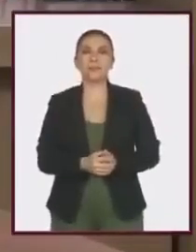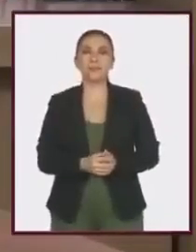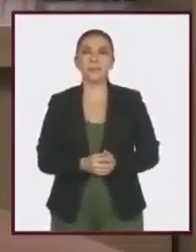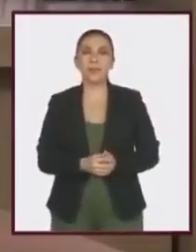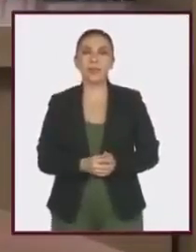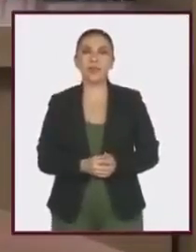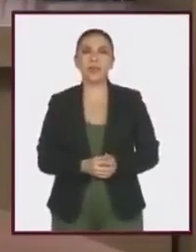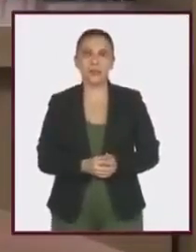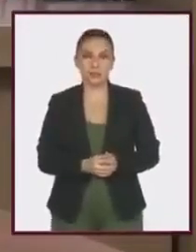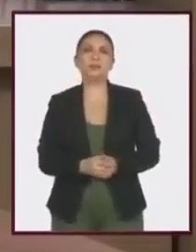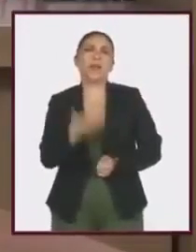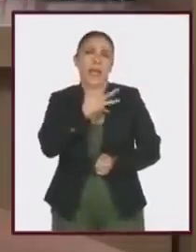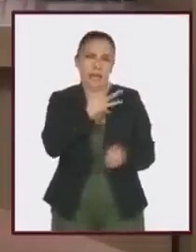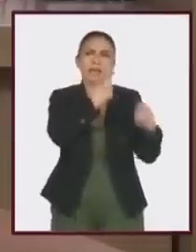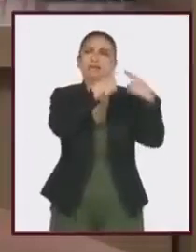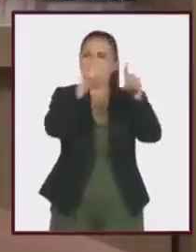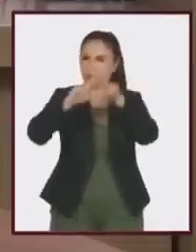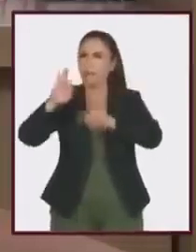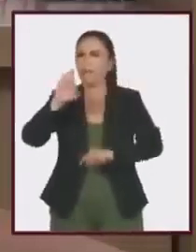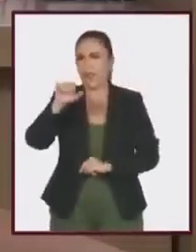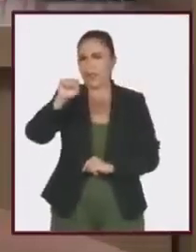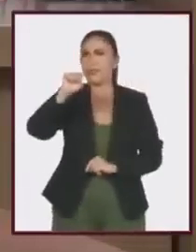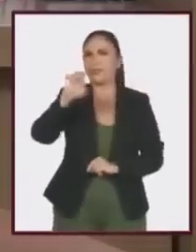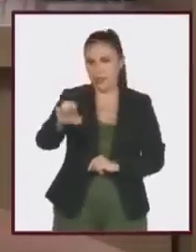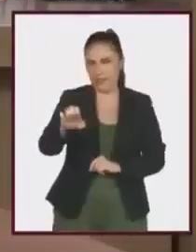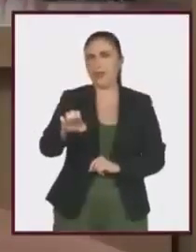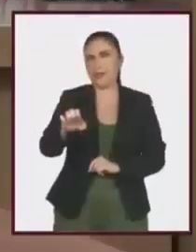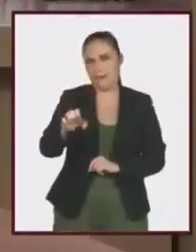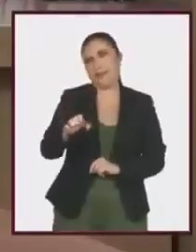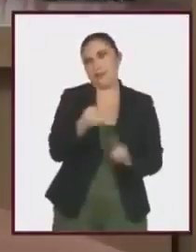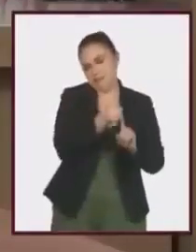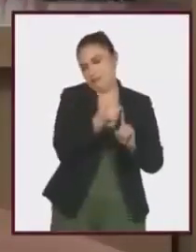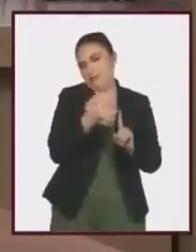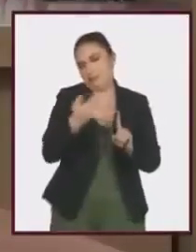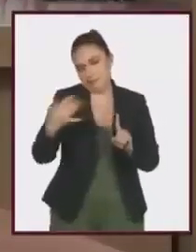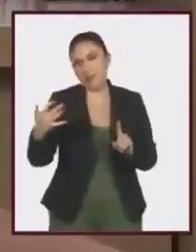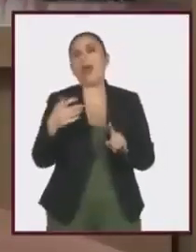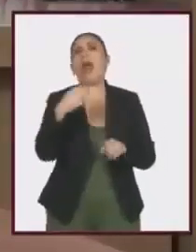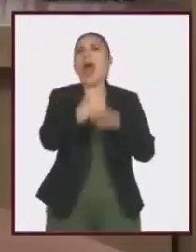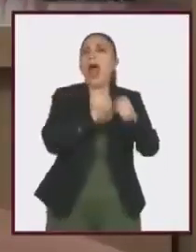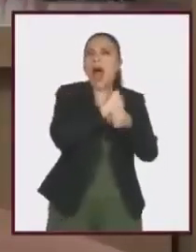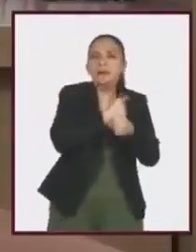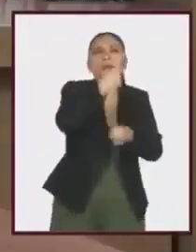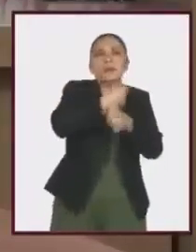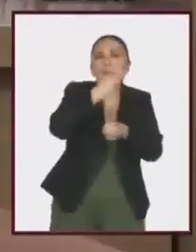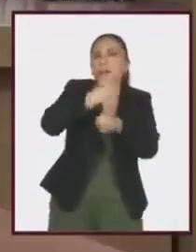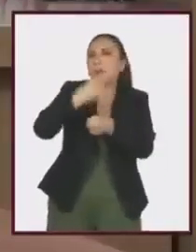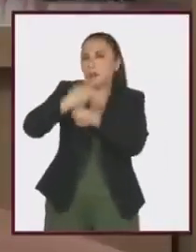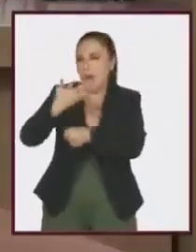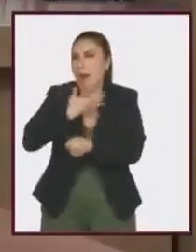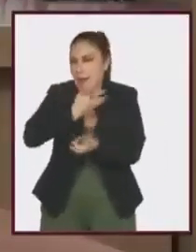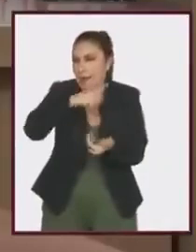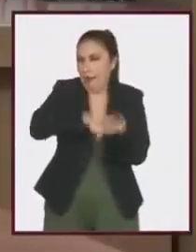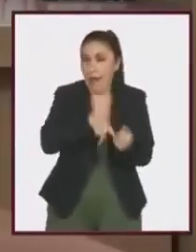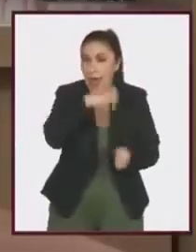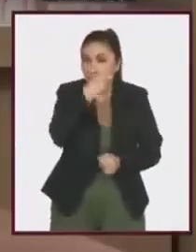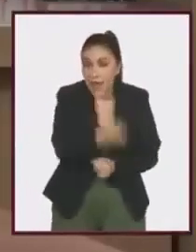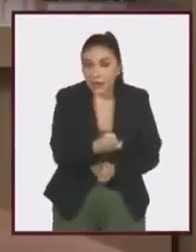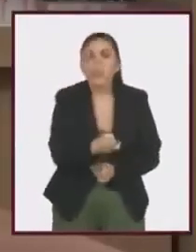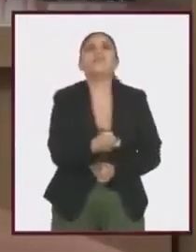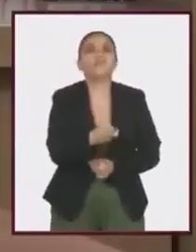Estas distintas fases y los distintos grados que integran cada fase